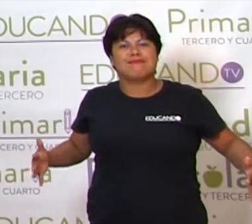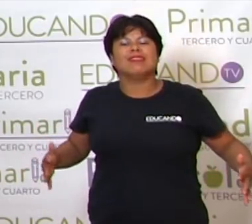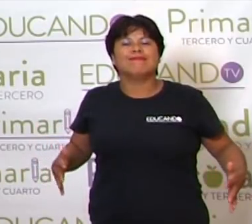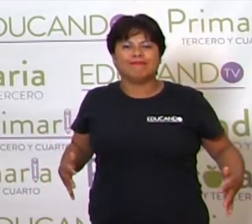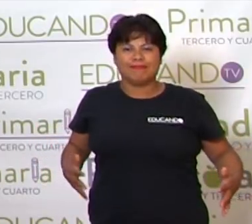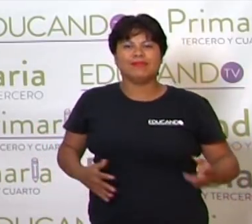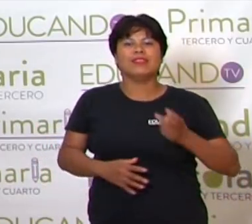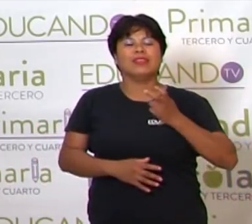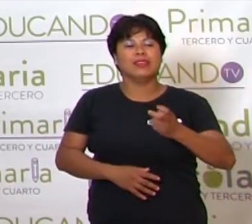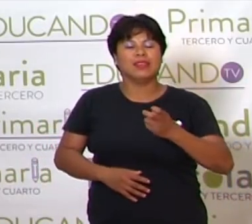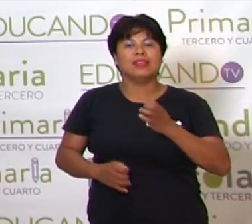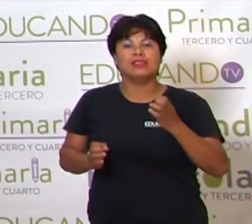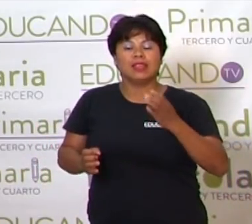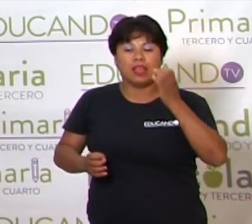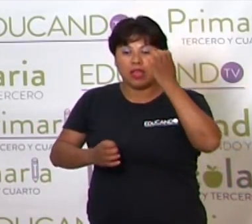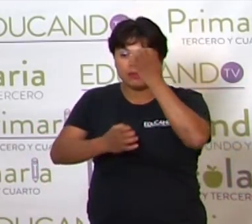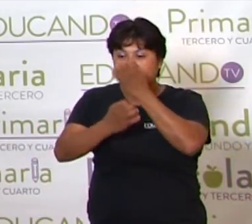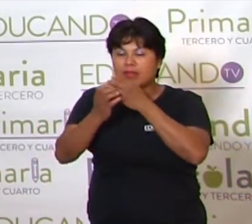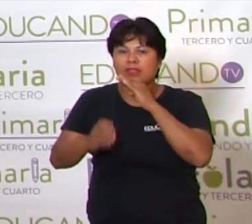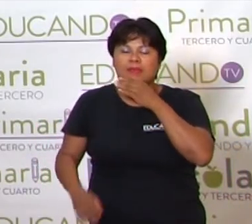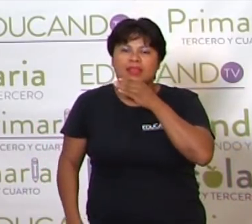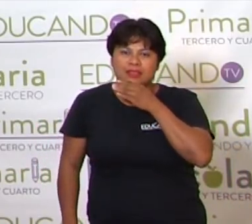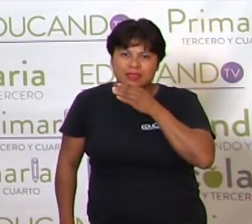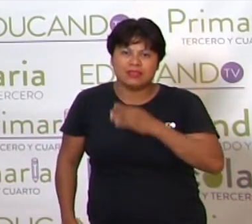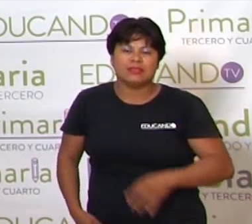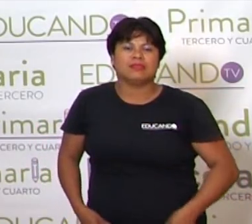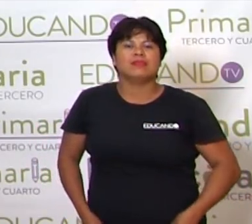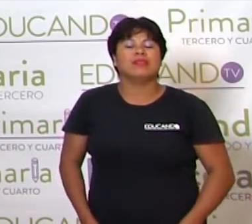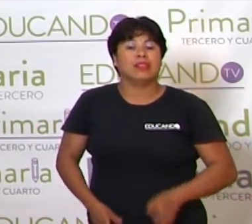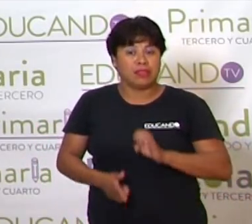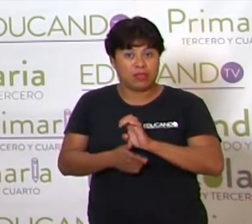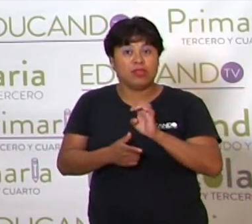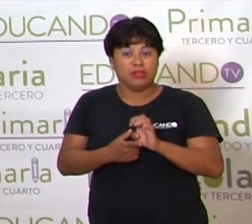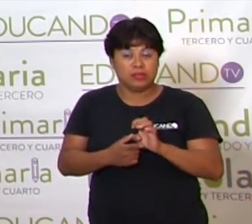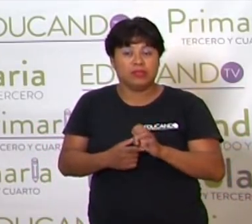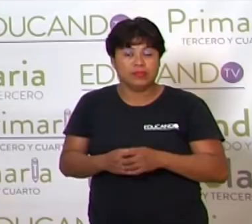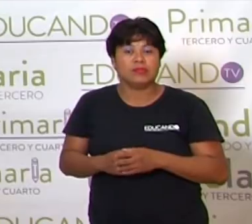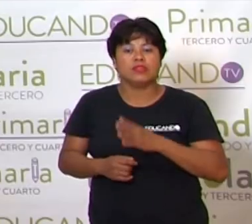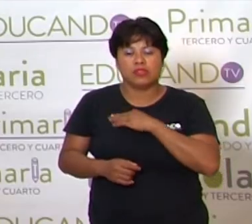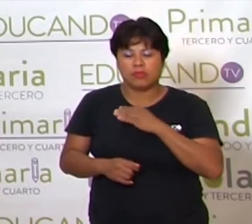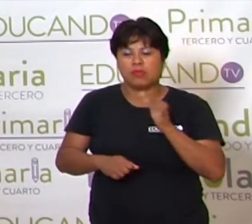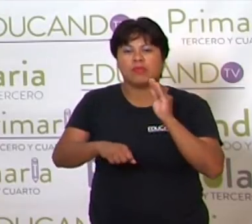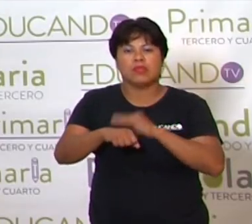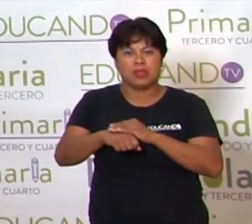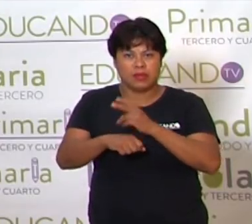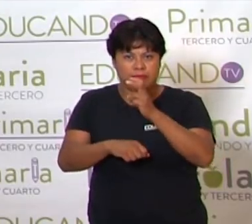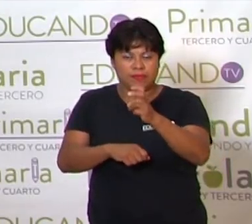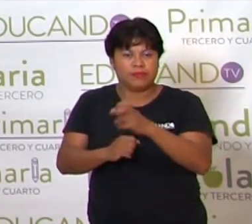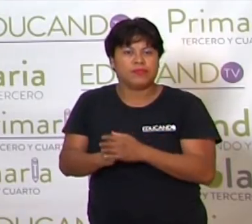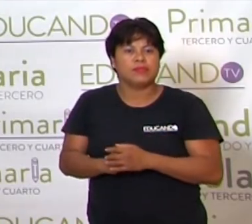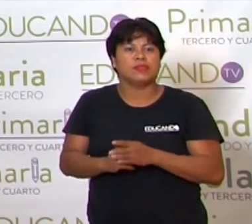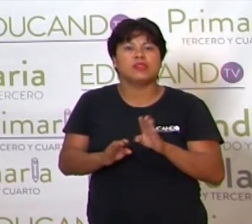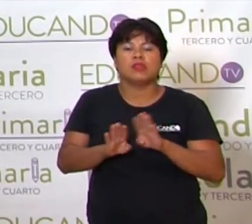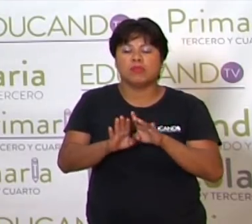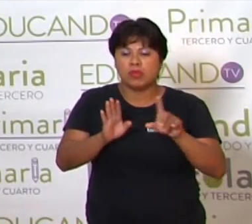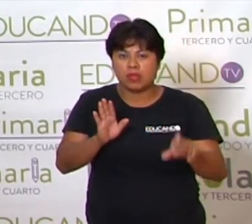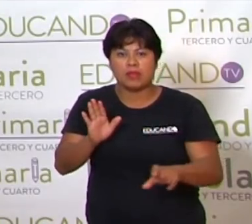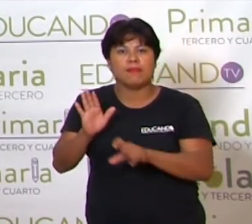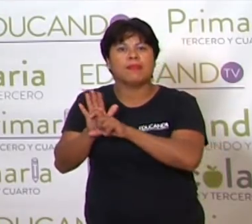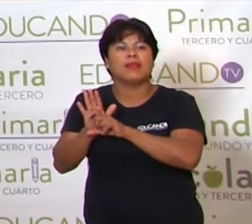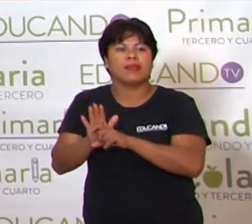Y está observando el maíz. Entonces voy a colocar a un lado una imagen